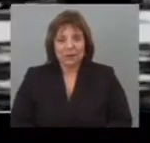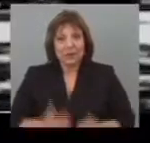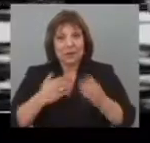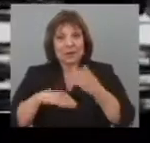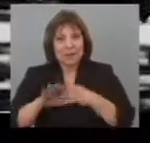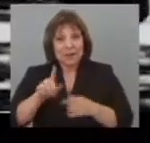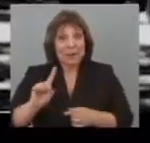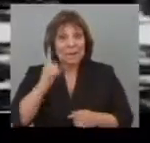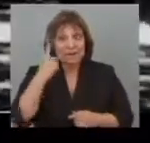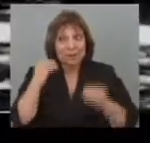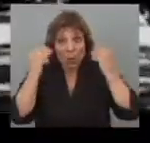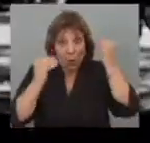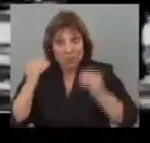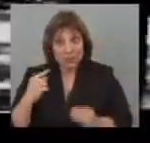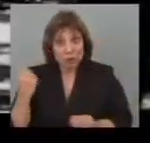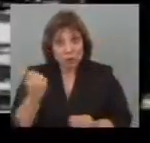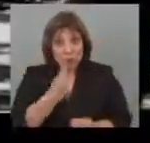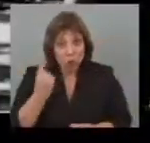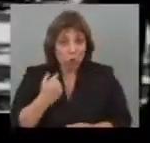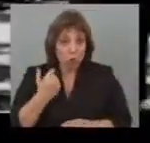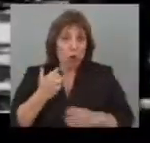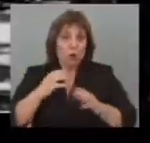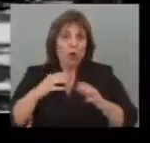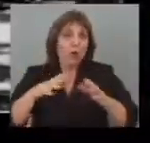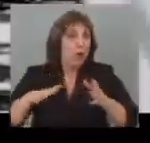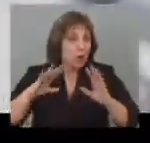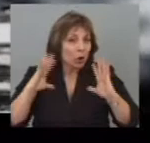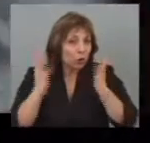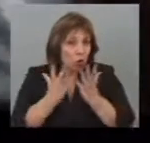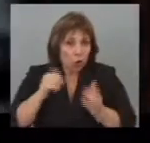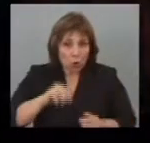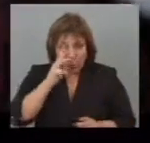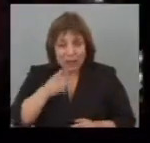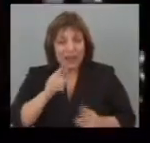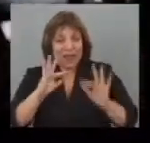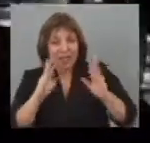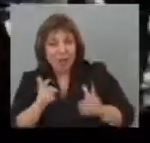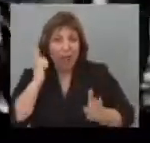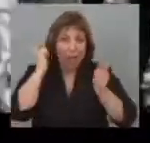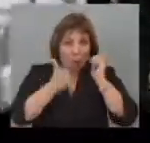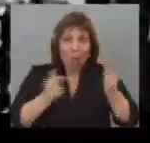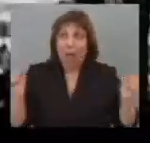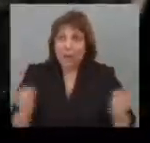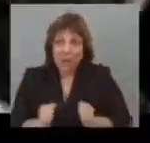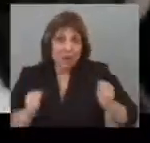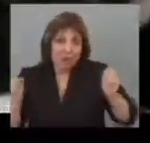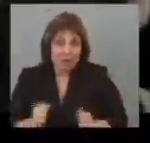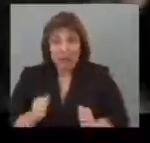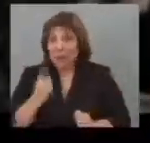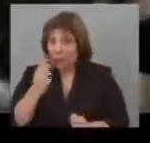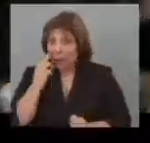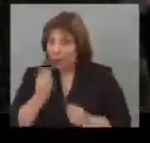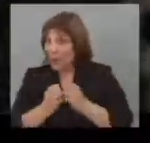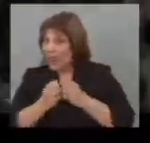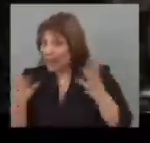Mientras la principal preocupación pública sobre la seguridad está focalizada en la delincuencia común y callejera, uno de los problemas más grandes